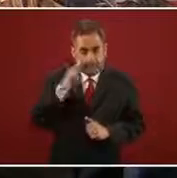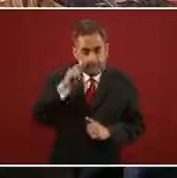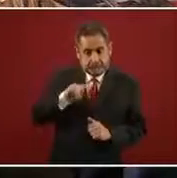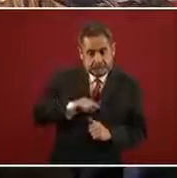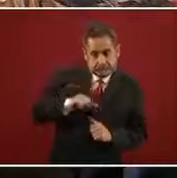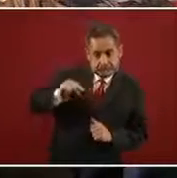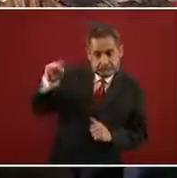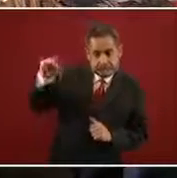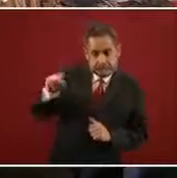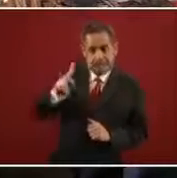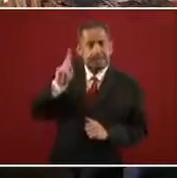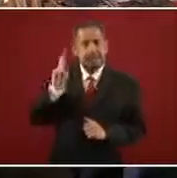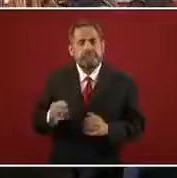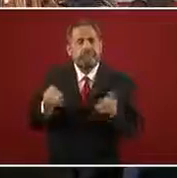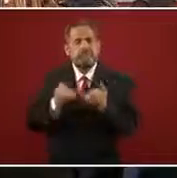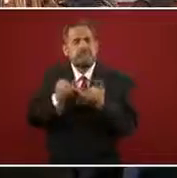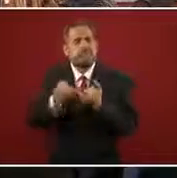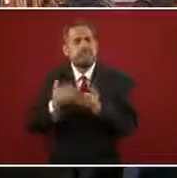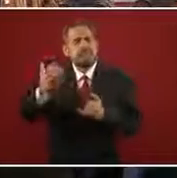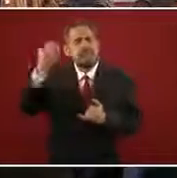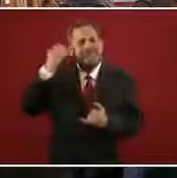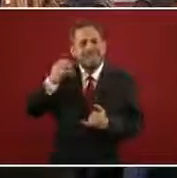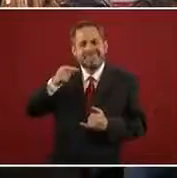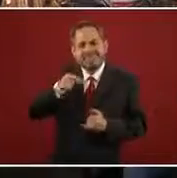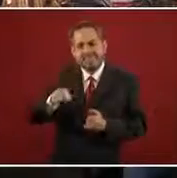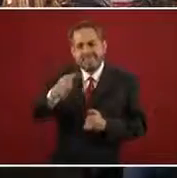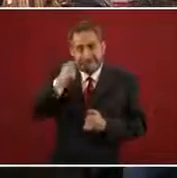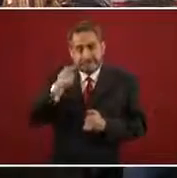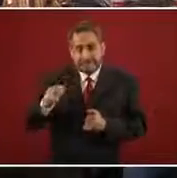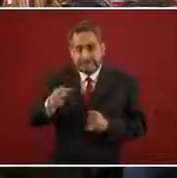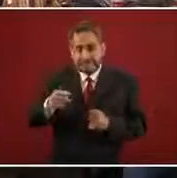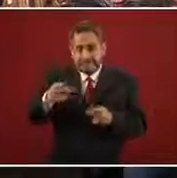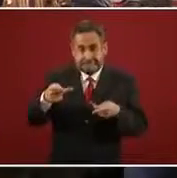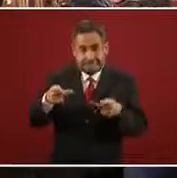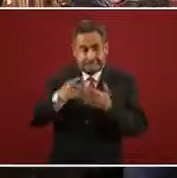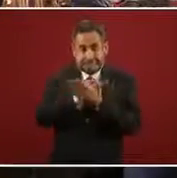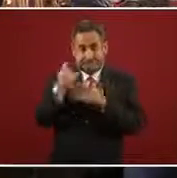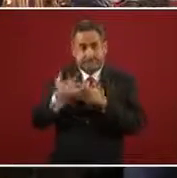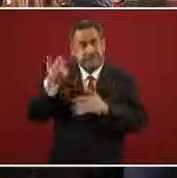como se hacían antes los proyectos, este proyecto del sureste